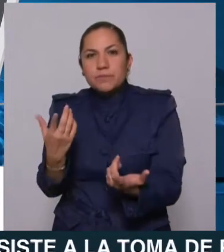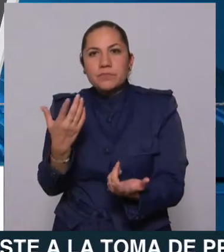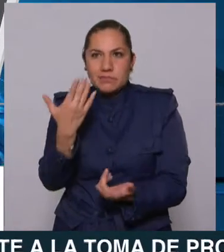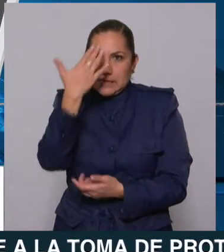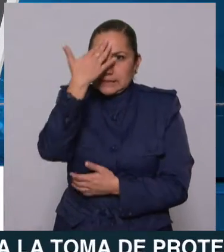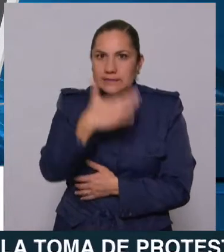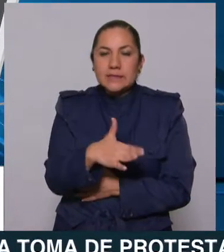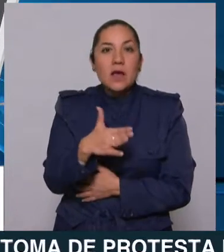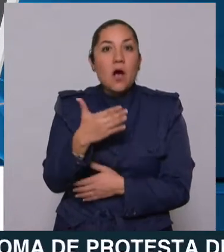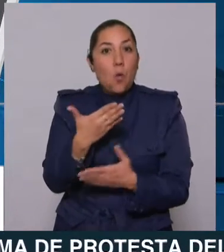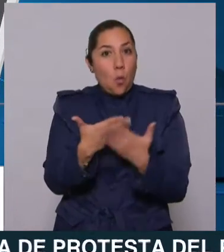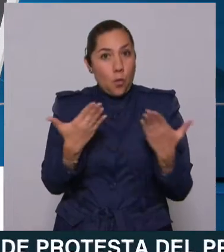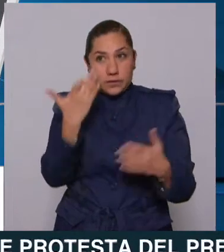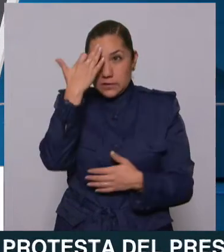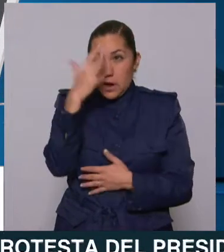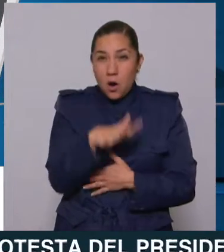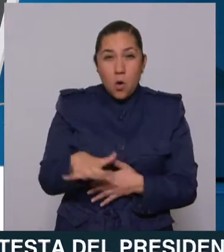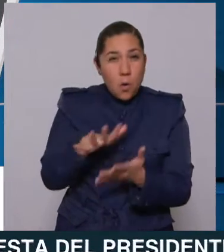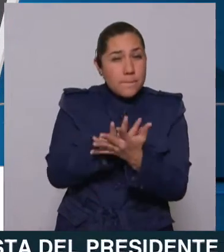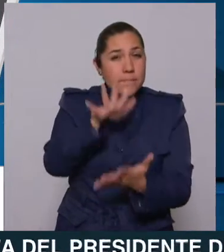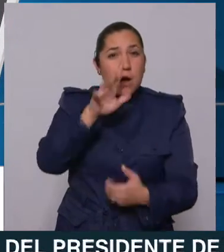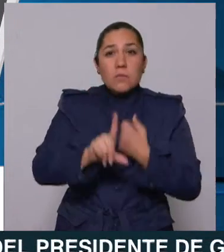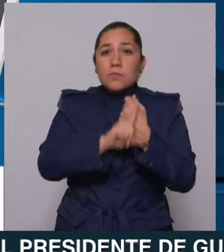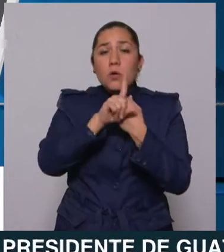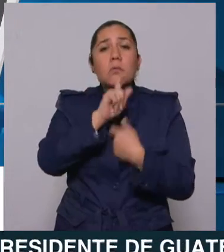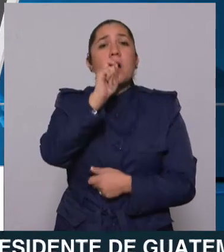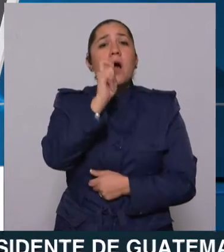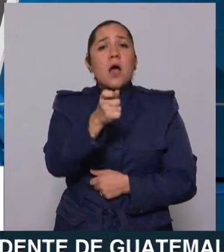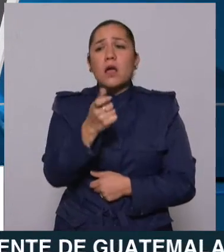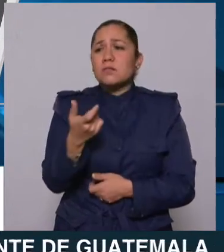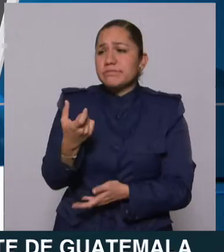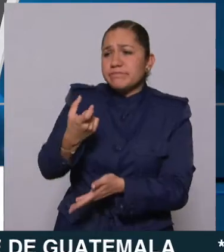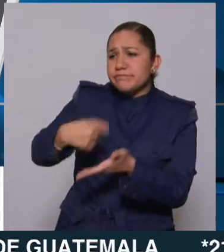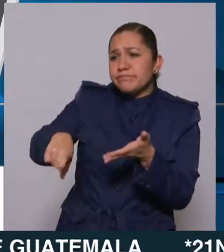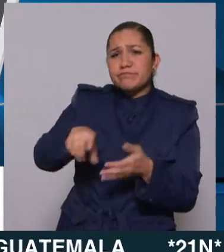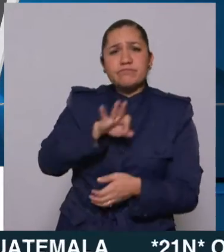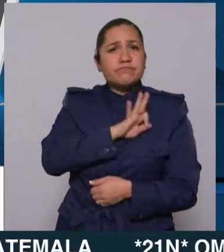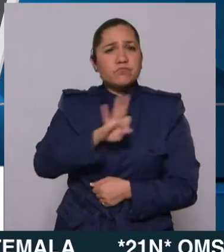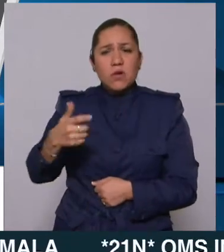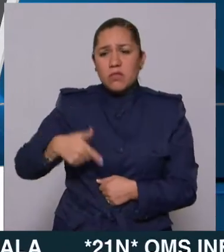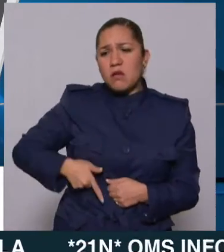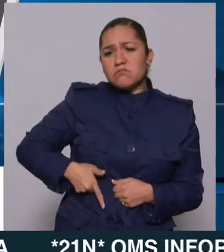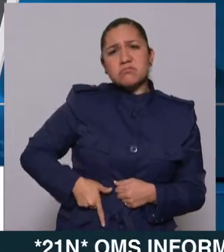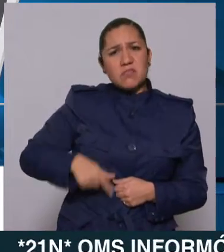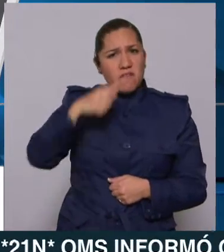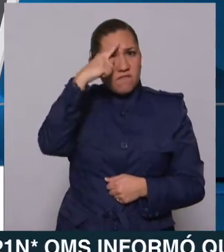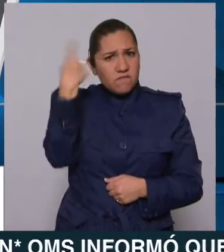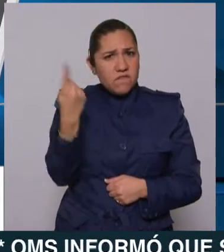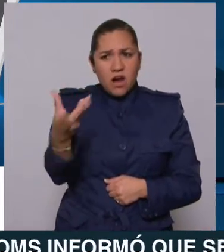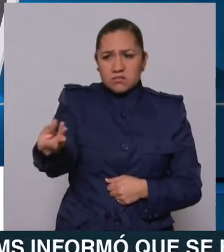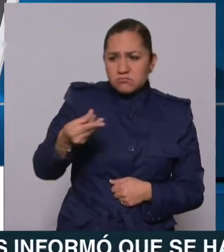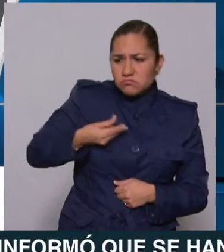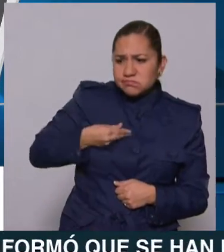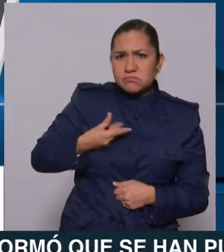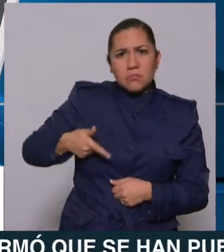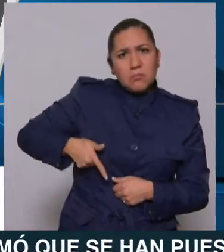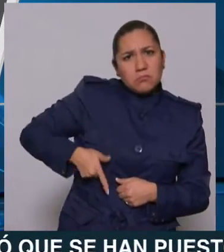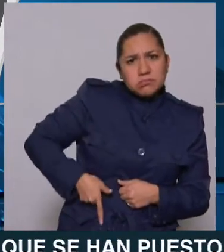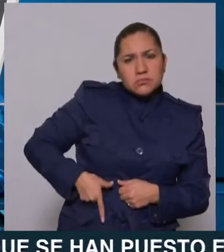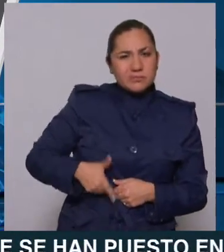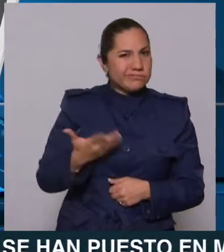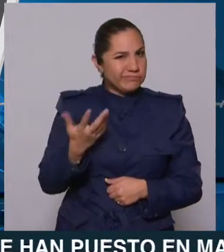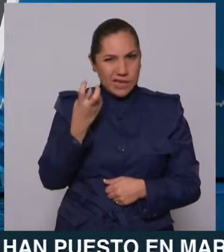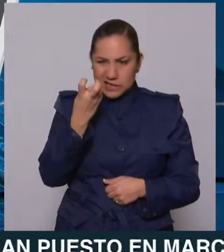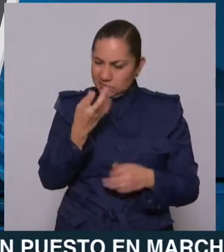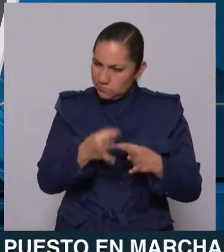país, que es el uso del arma de fuego y lo accesible que tenemos las armas de fuego, creo que es bien importante que protejamos a los niños y a las